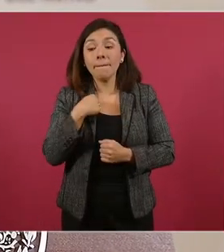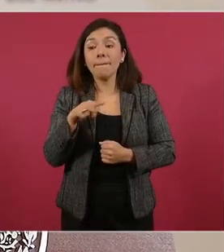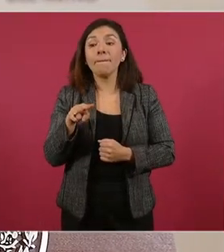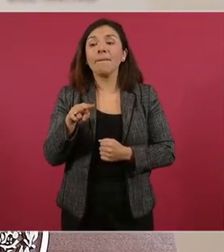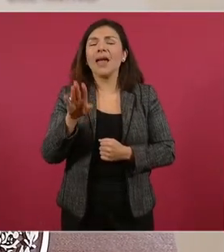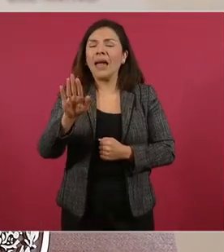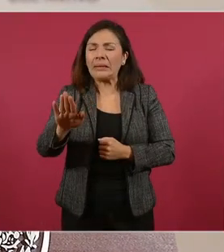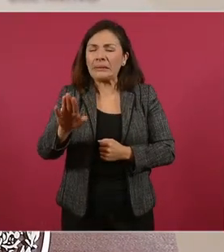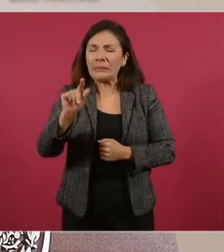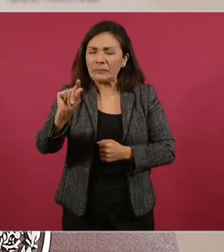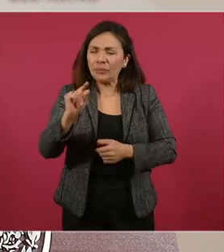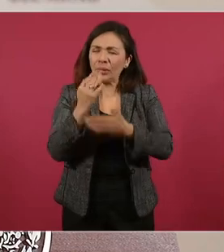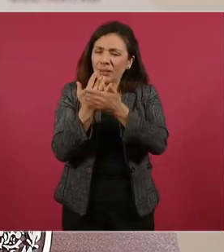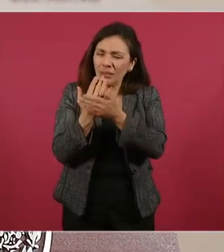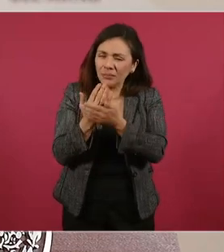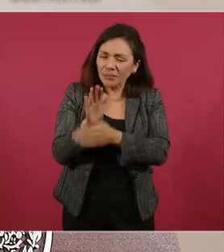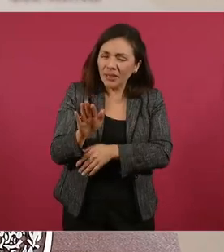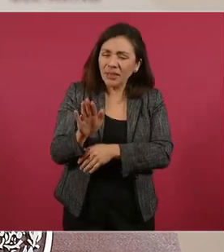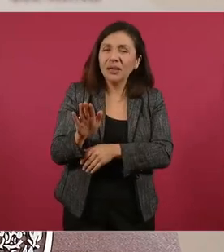digo, espera,